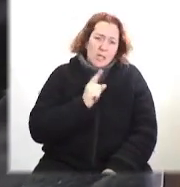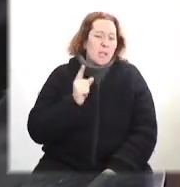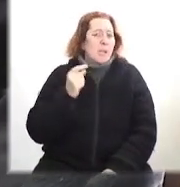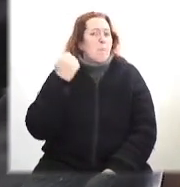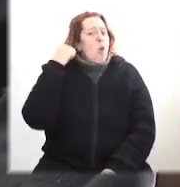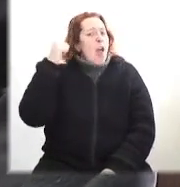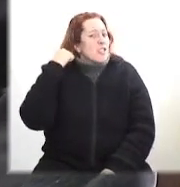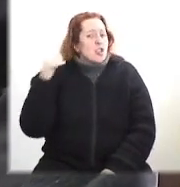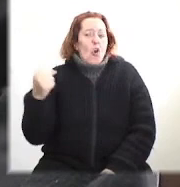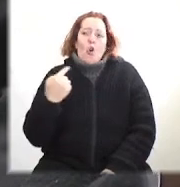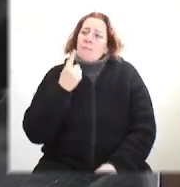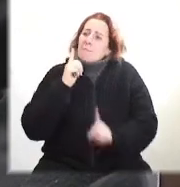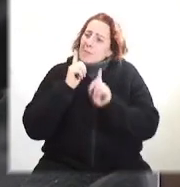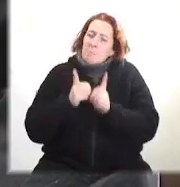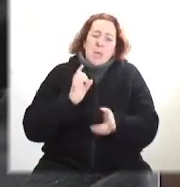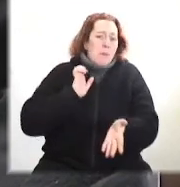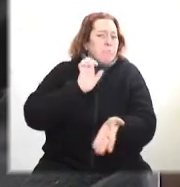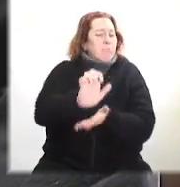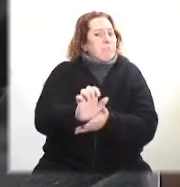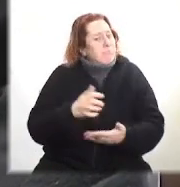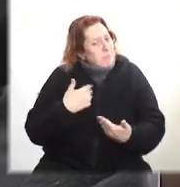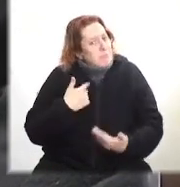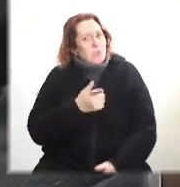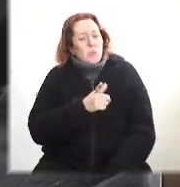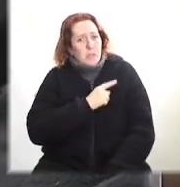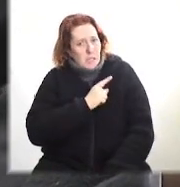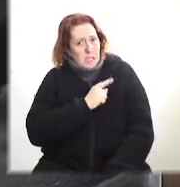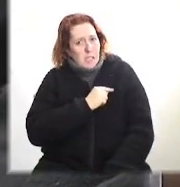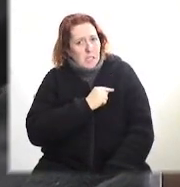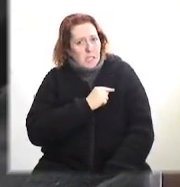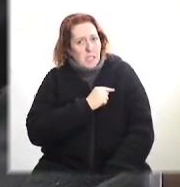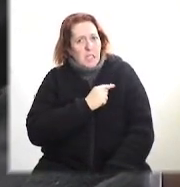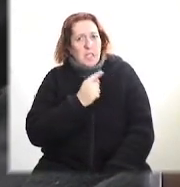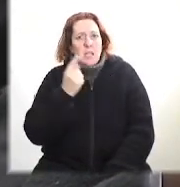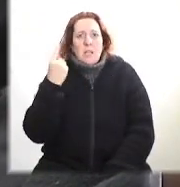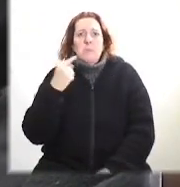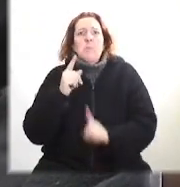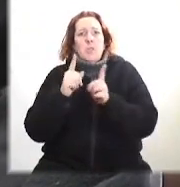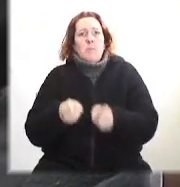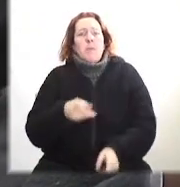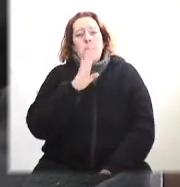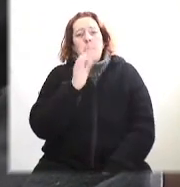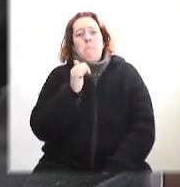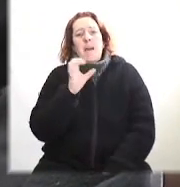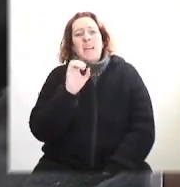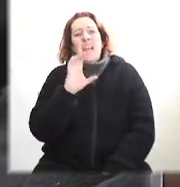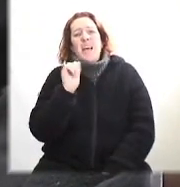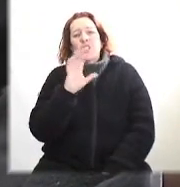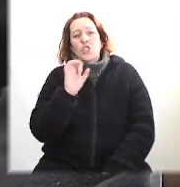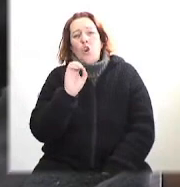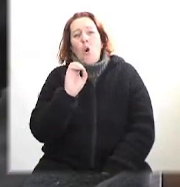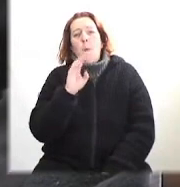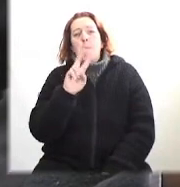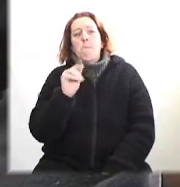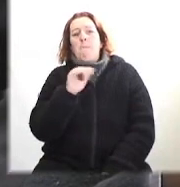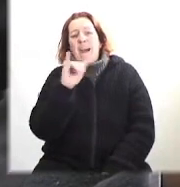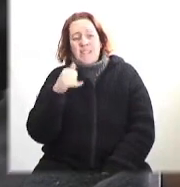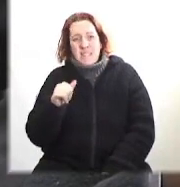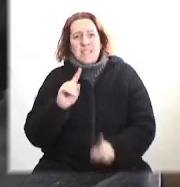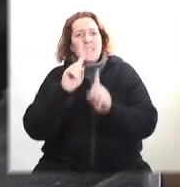que se pudieron haber cometido, pero también nos duele Pascasio Báez, también nos